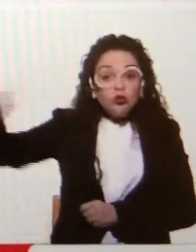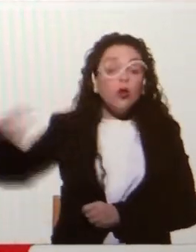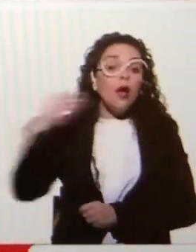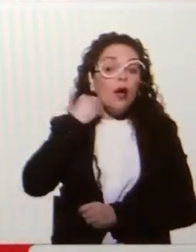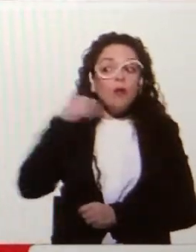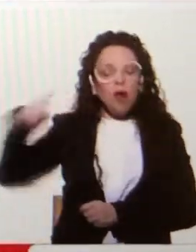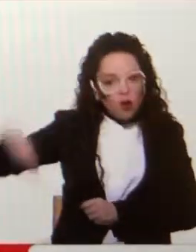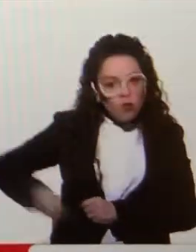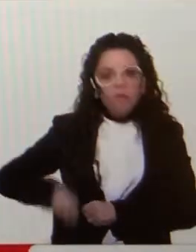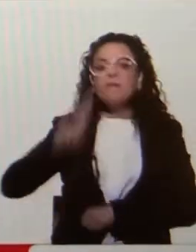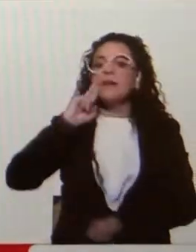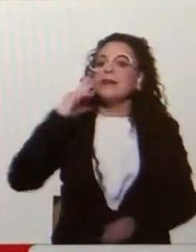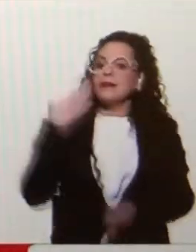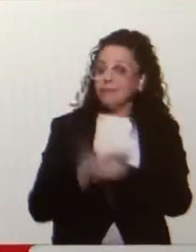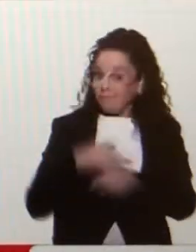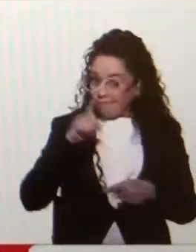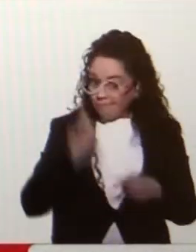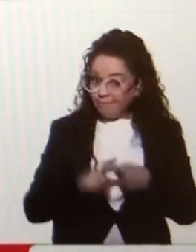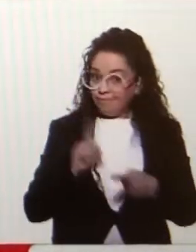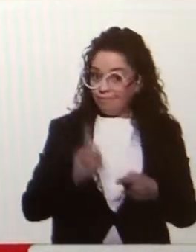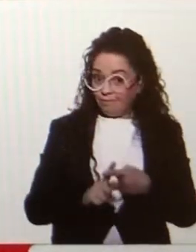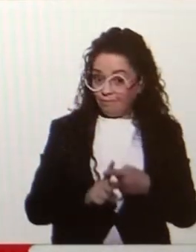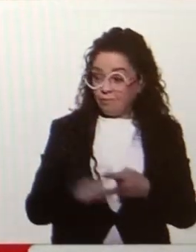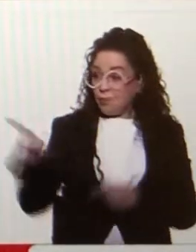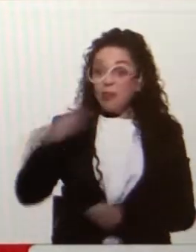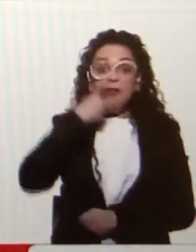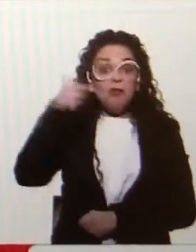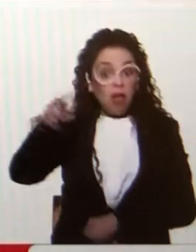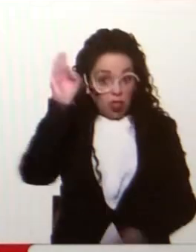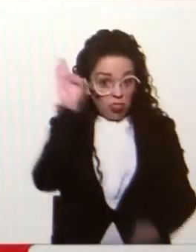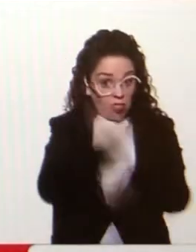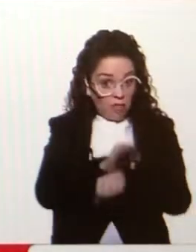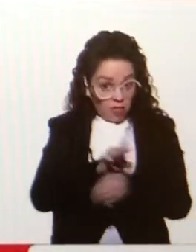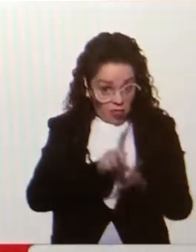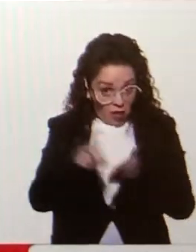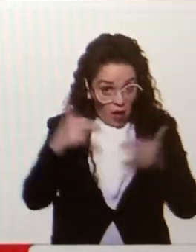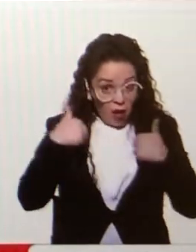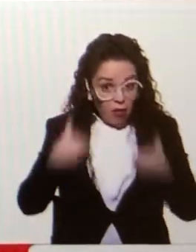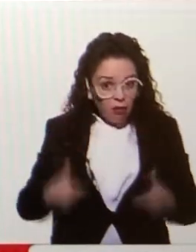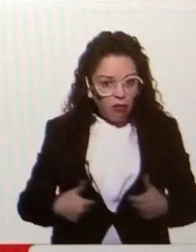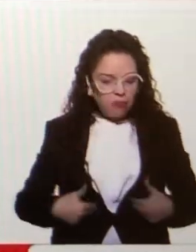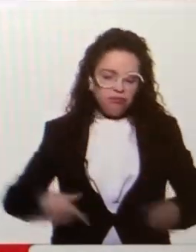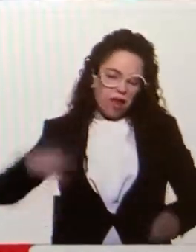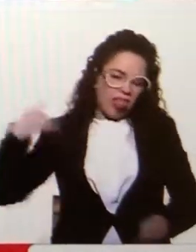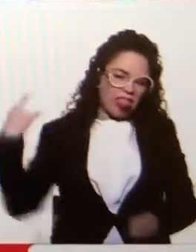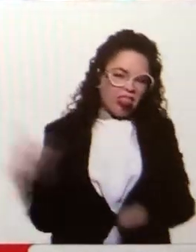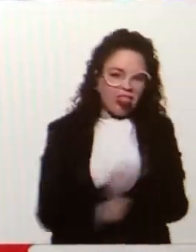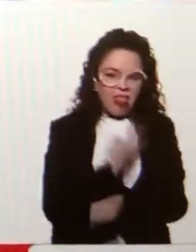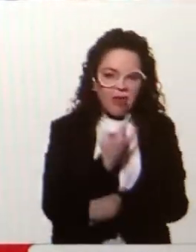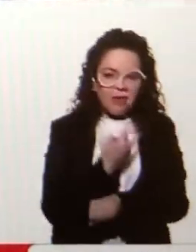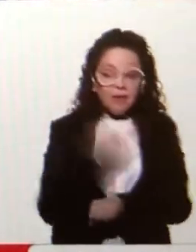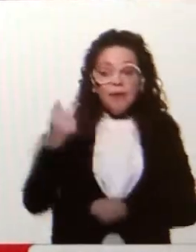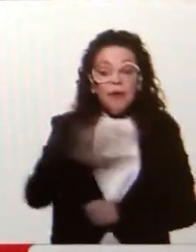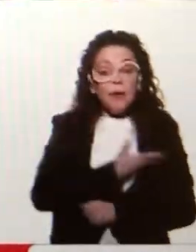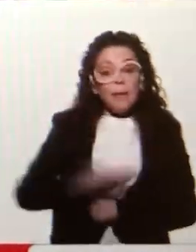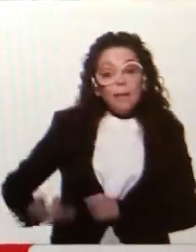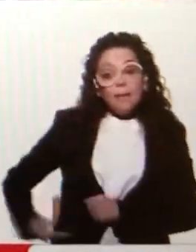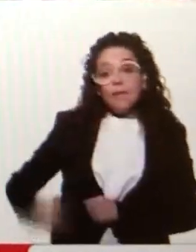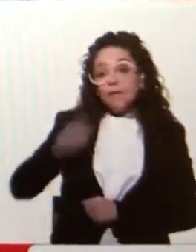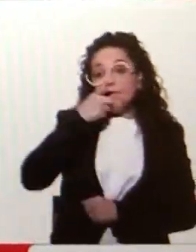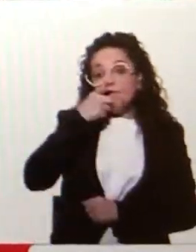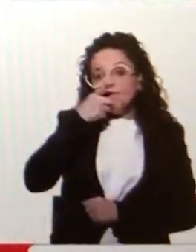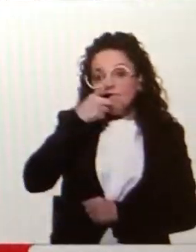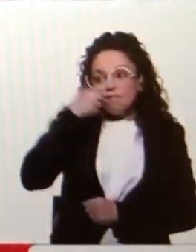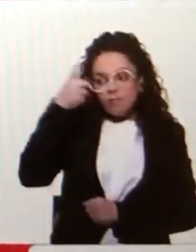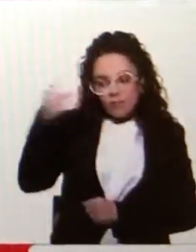2014 cuando tomaron secuestraron unos de de los vehículos en en